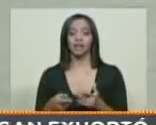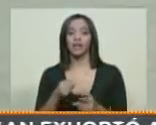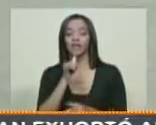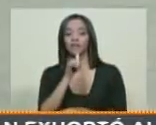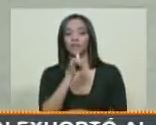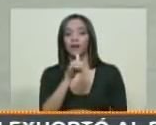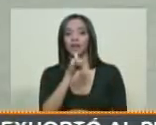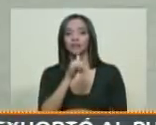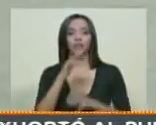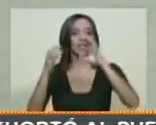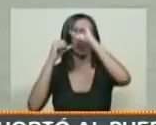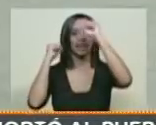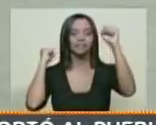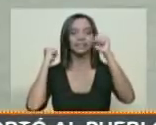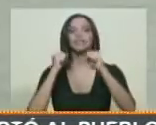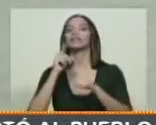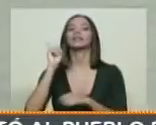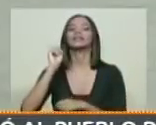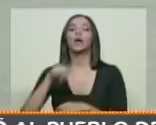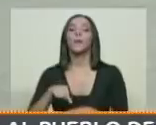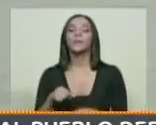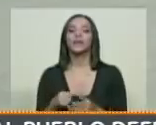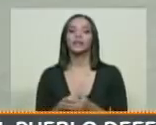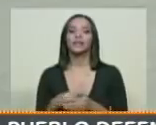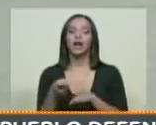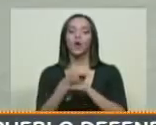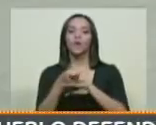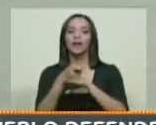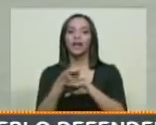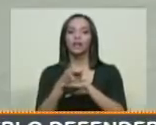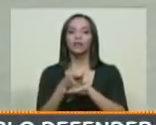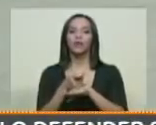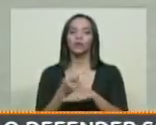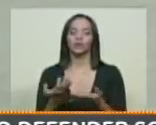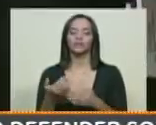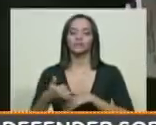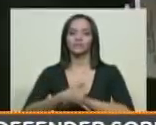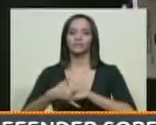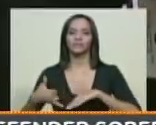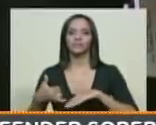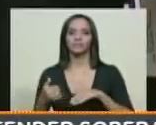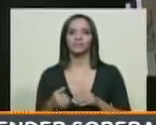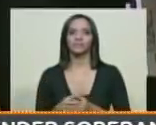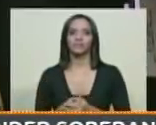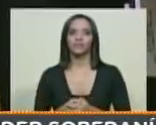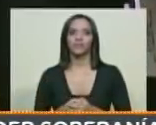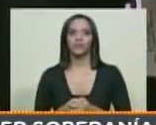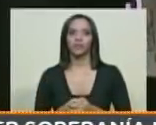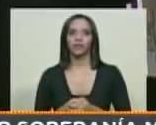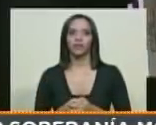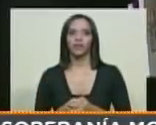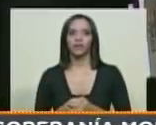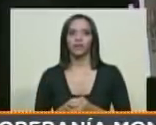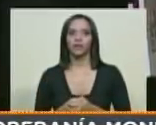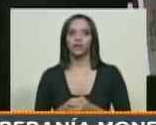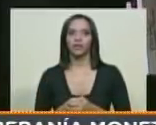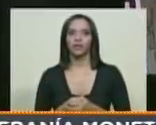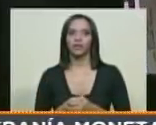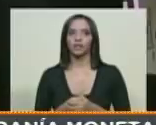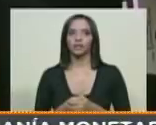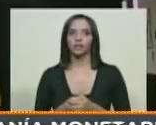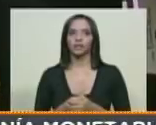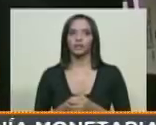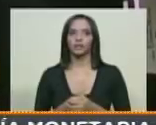canciller Jorge Arriaza, así como también de la gobernadora del estado fronterizo de Roraima. Tivemos há pouco uma